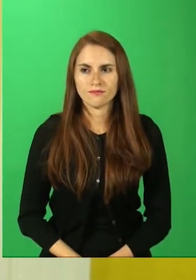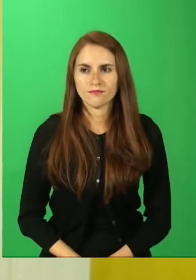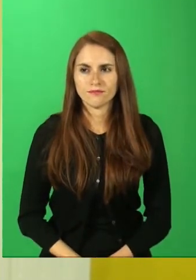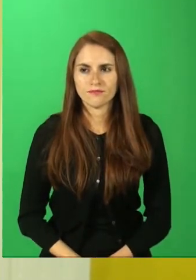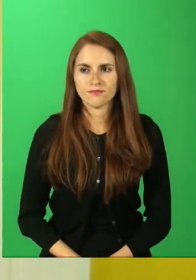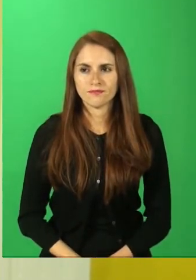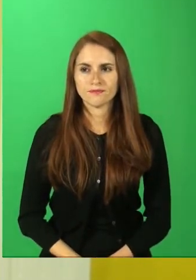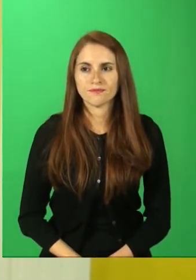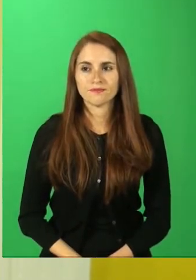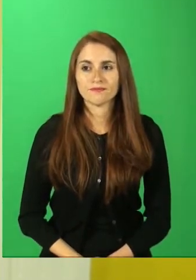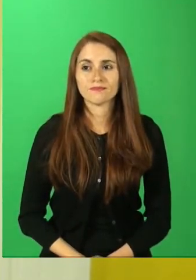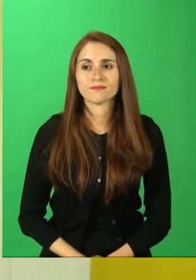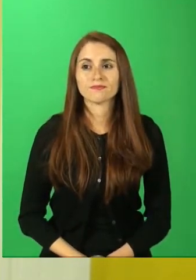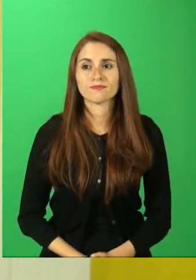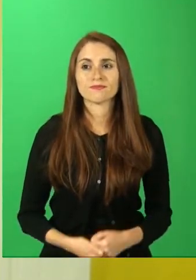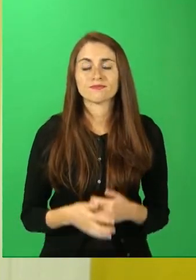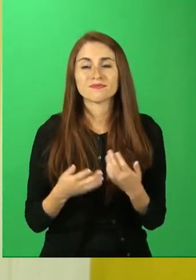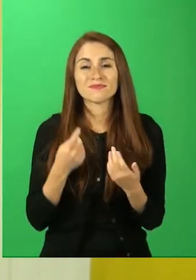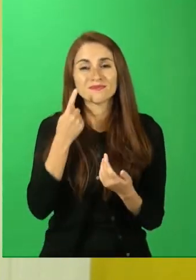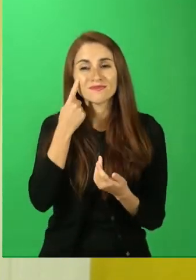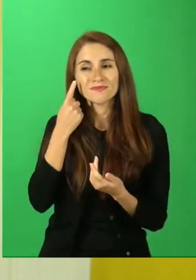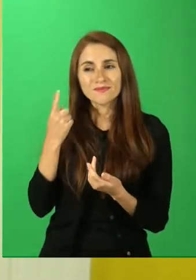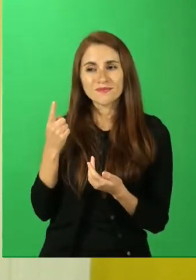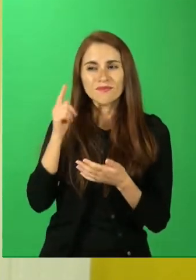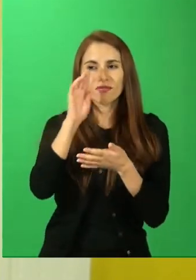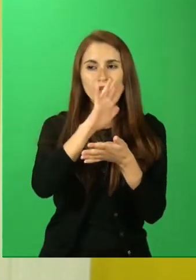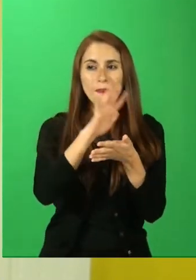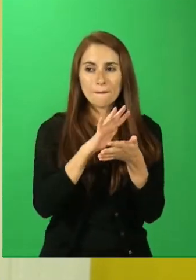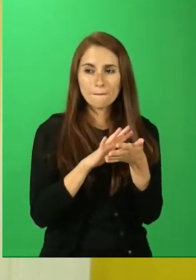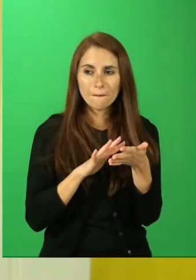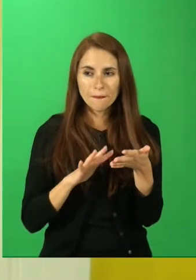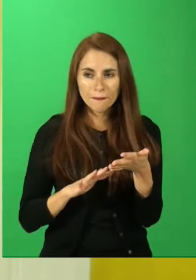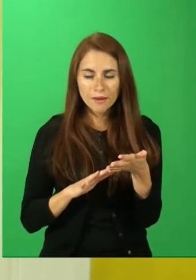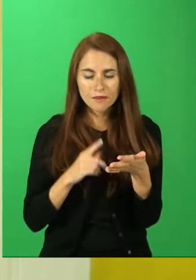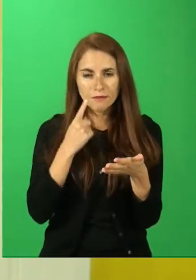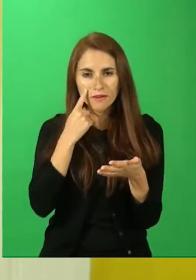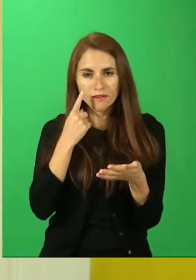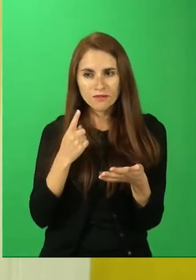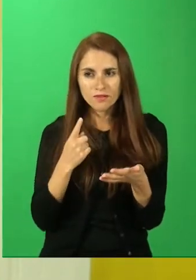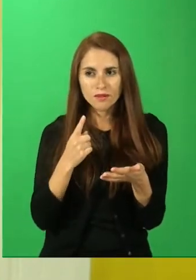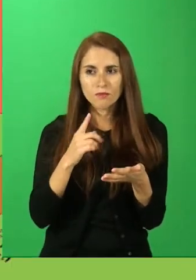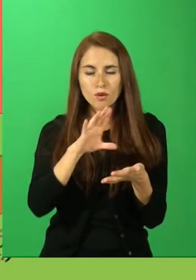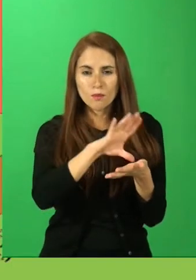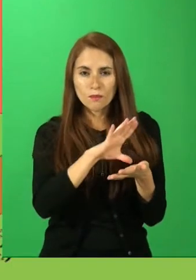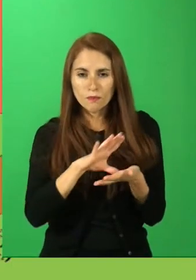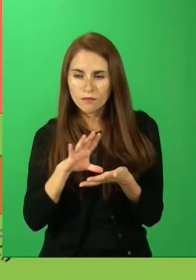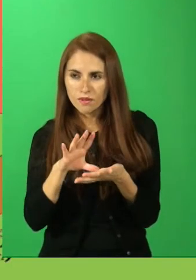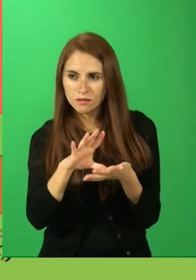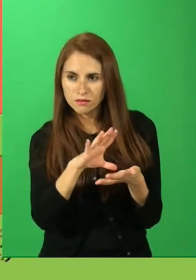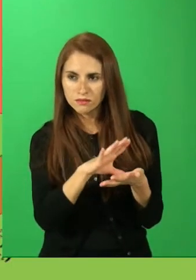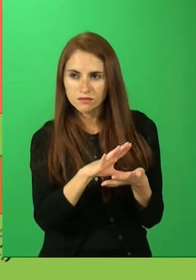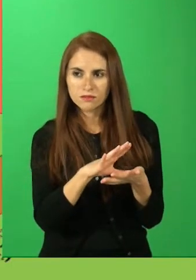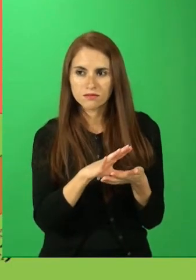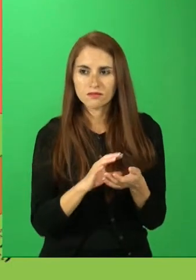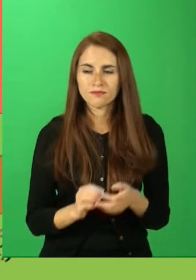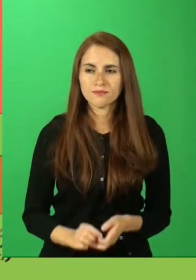Bueno, como ya mostramos en este mapa, ya hemos destacado la primera